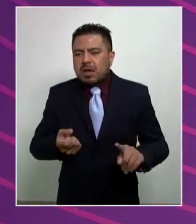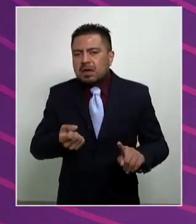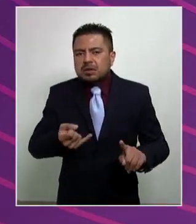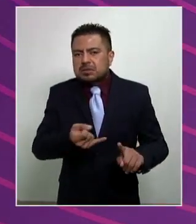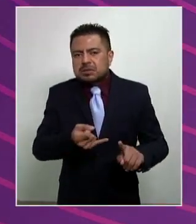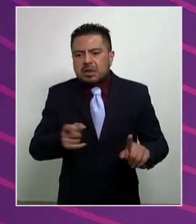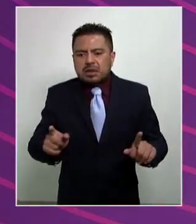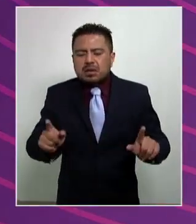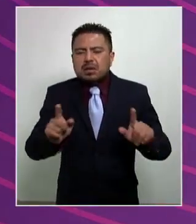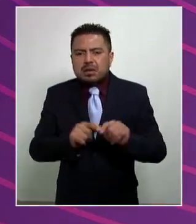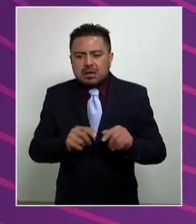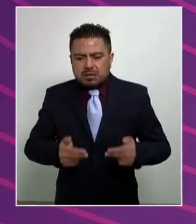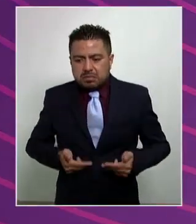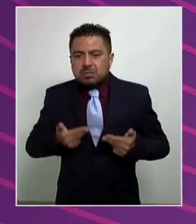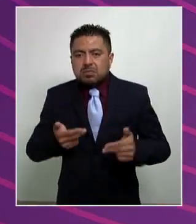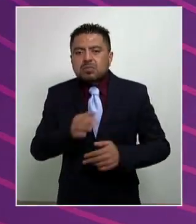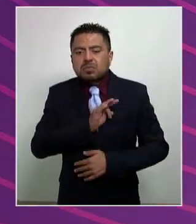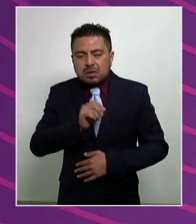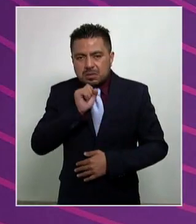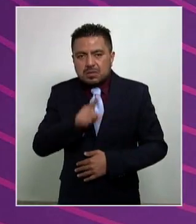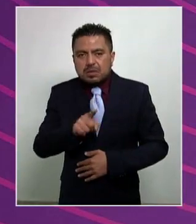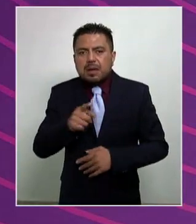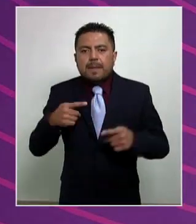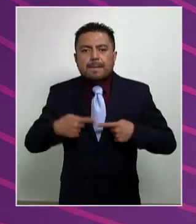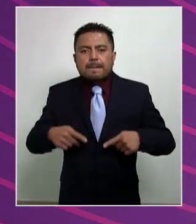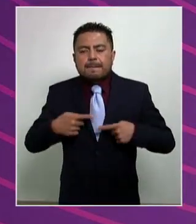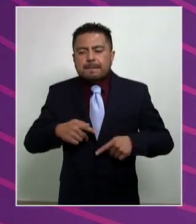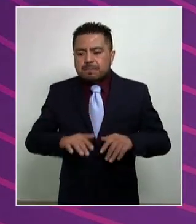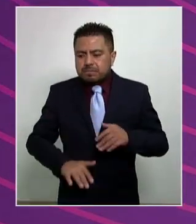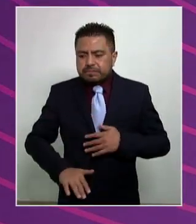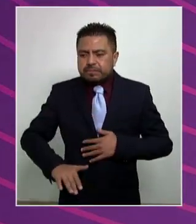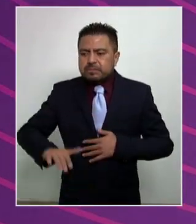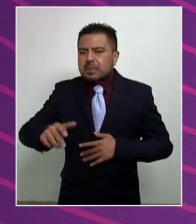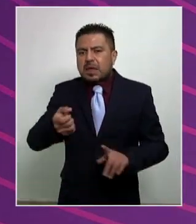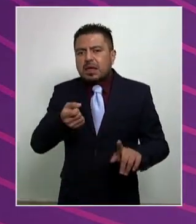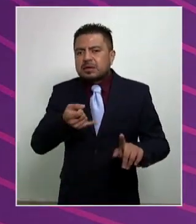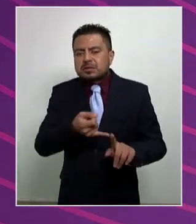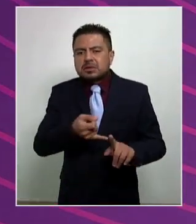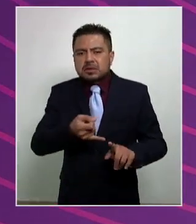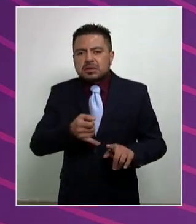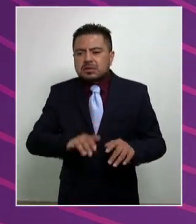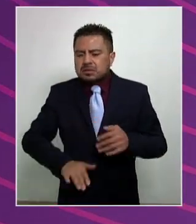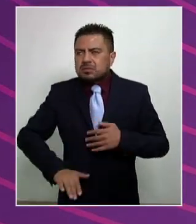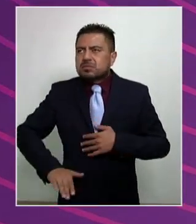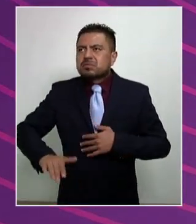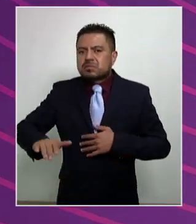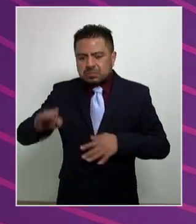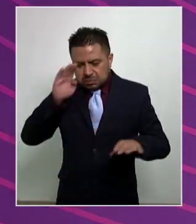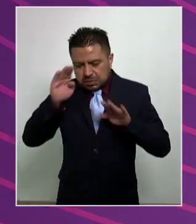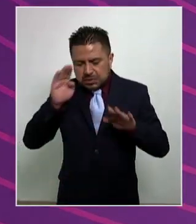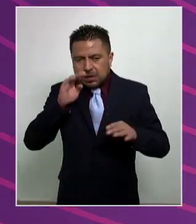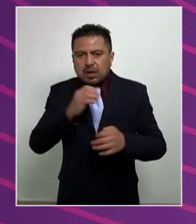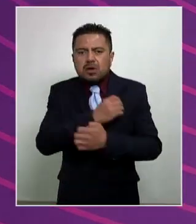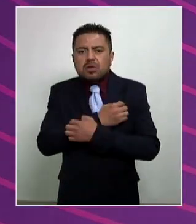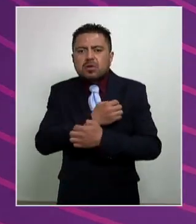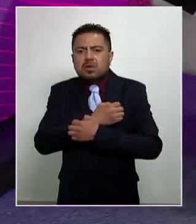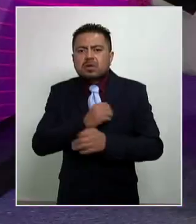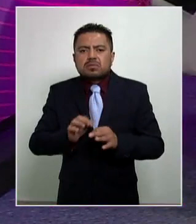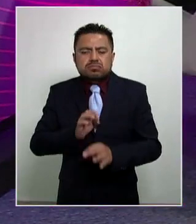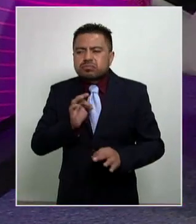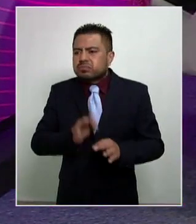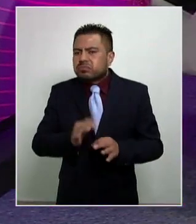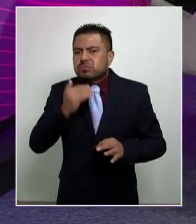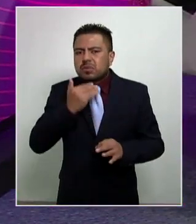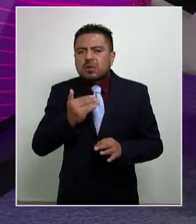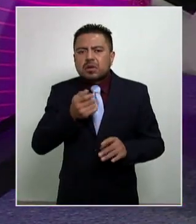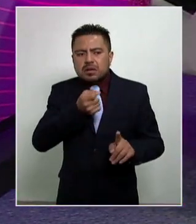sistemática, se hereda, y las personas crecemos de esa manera. Crecemos pensando que es la educación correcta y